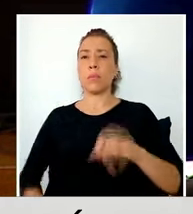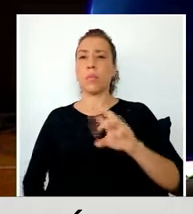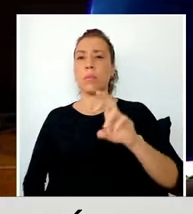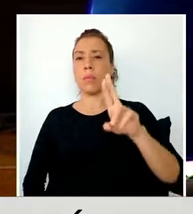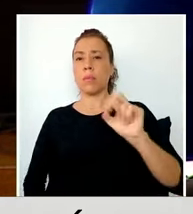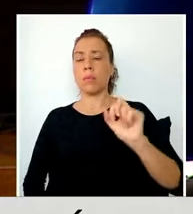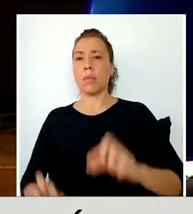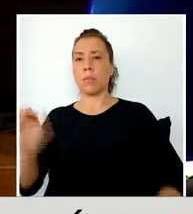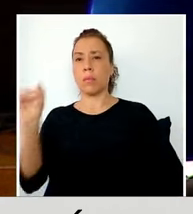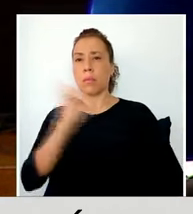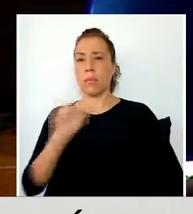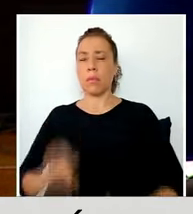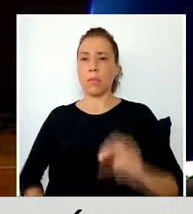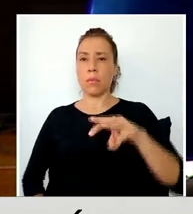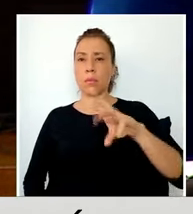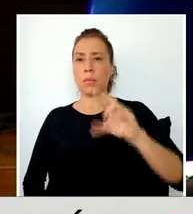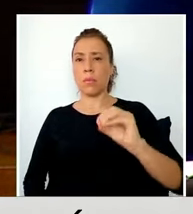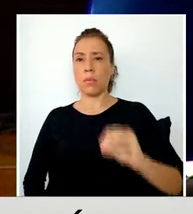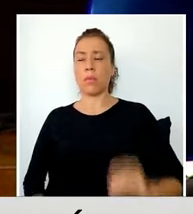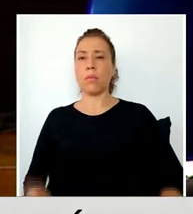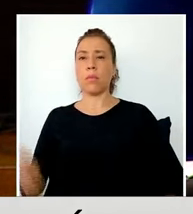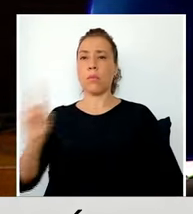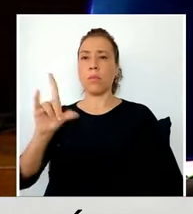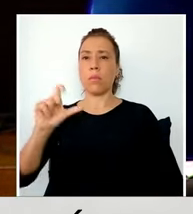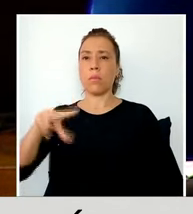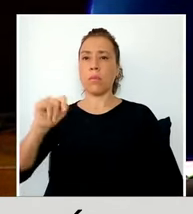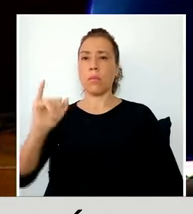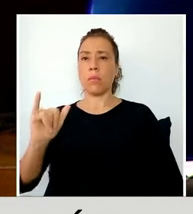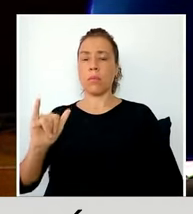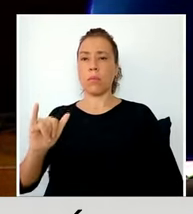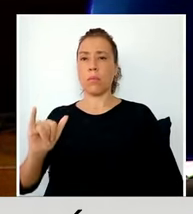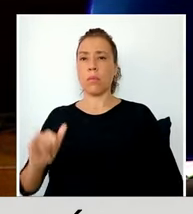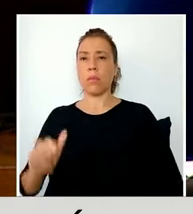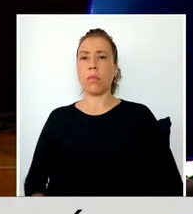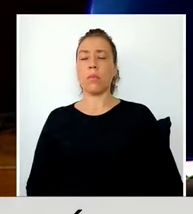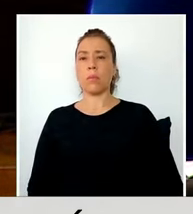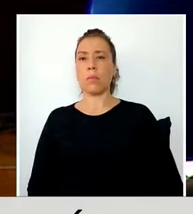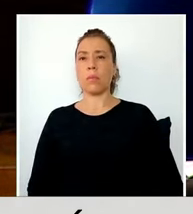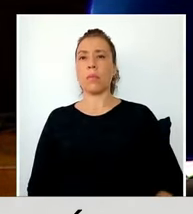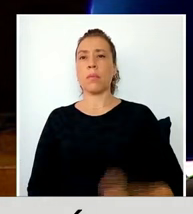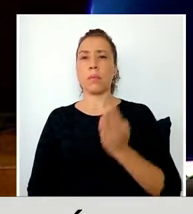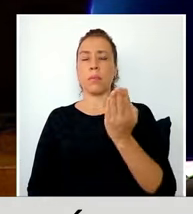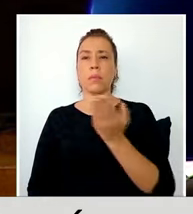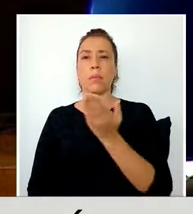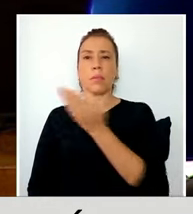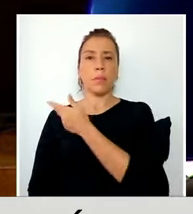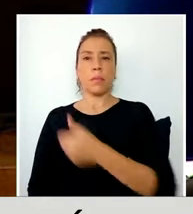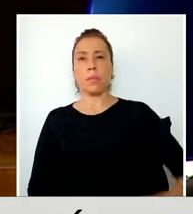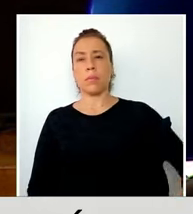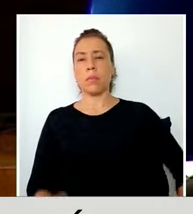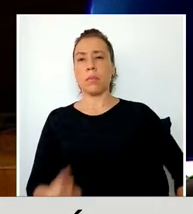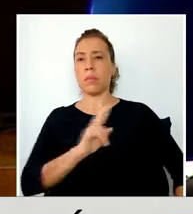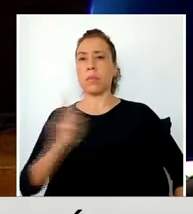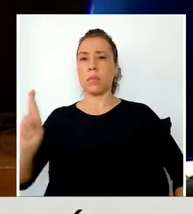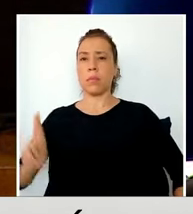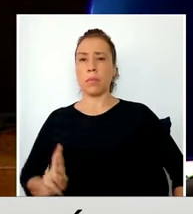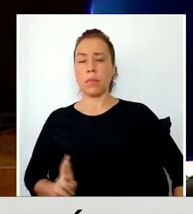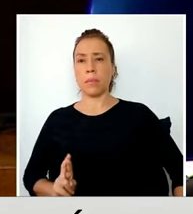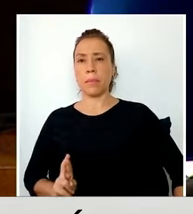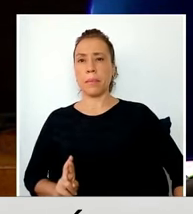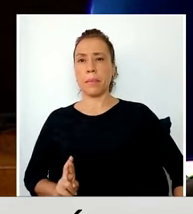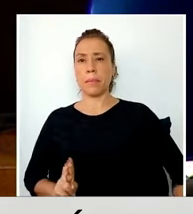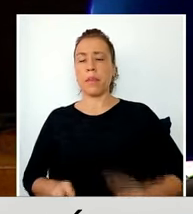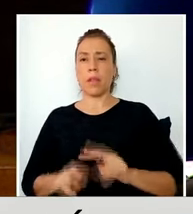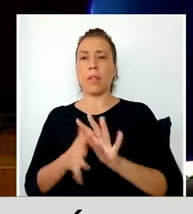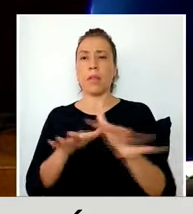Natalia Romero y Marco Antonio subantay en virtud del cual solicita a su excelencia al presidente de la república que tome todas las